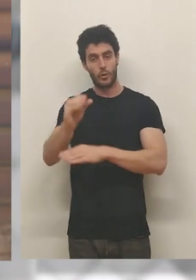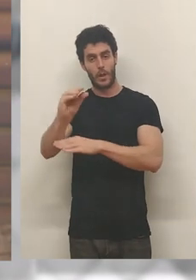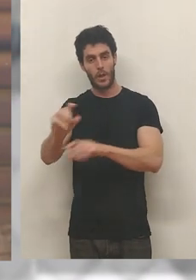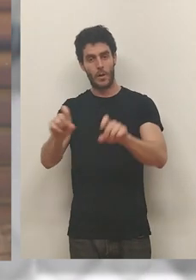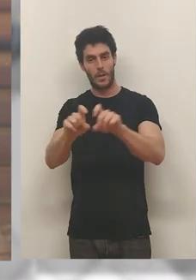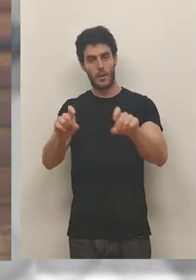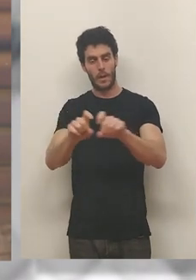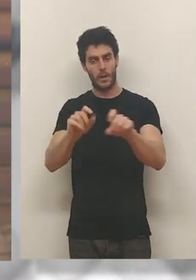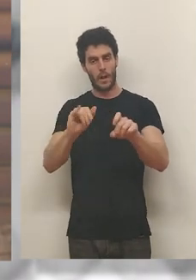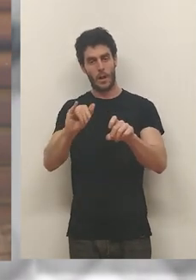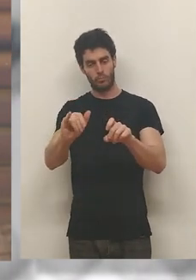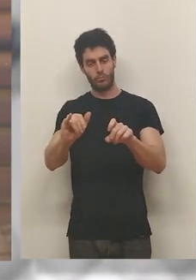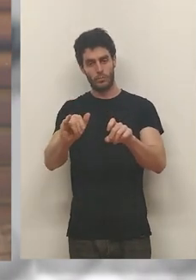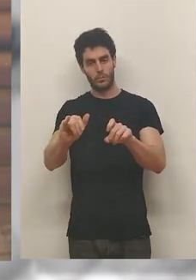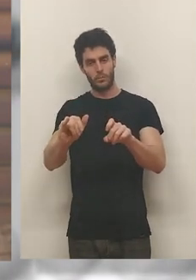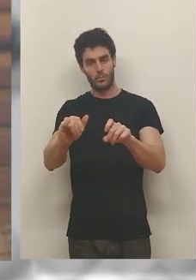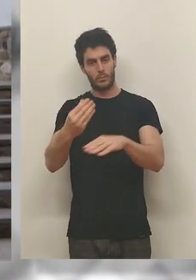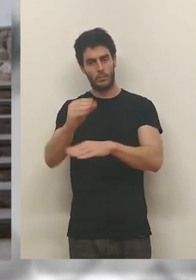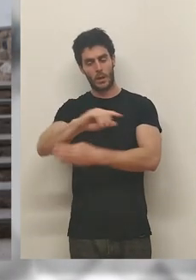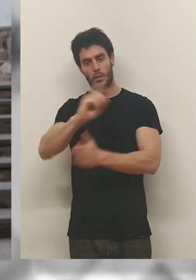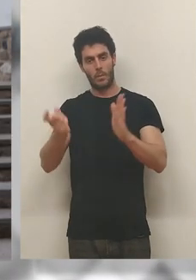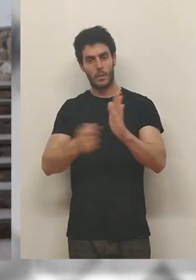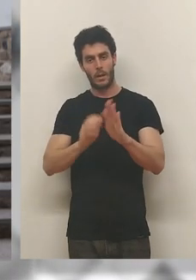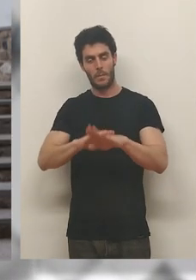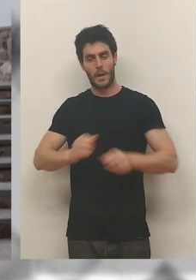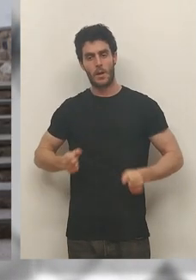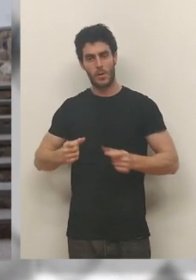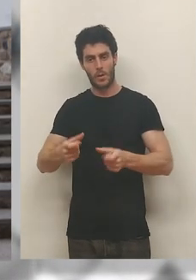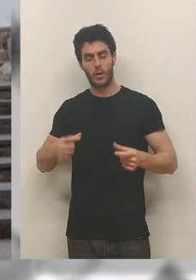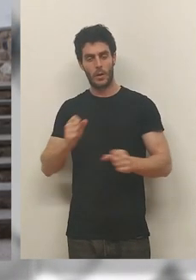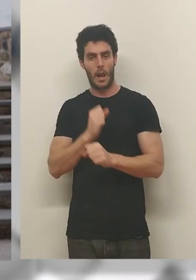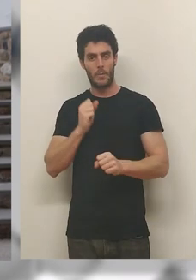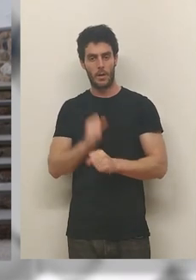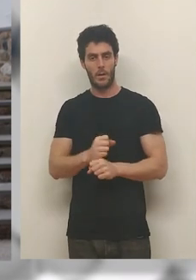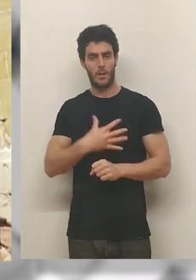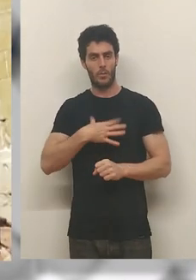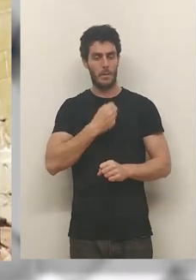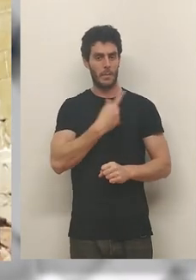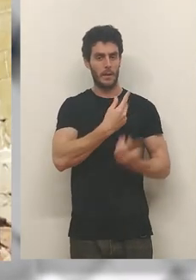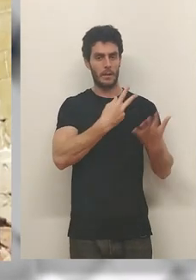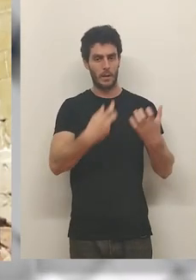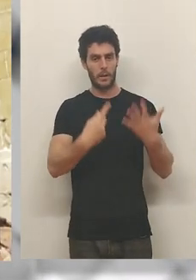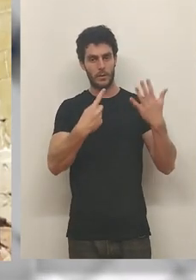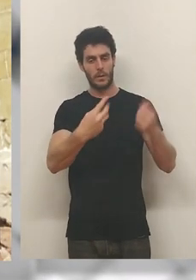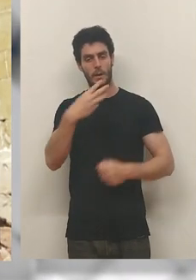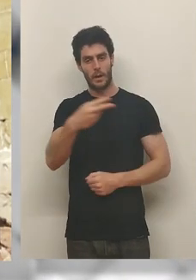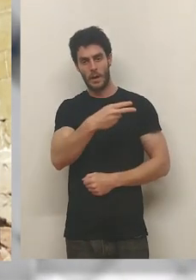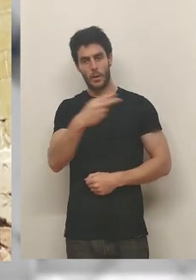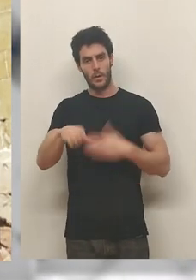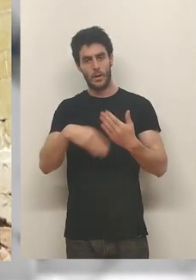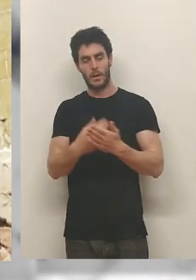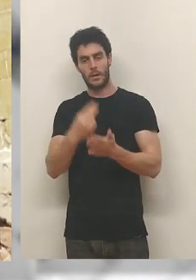La subvención que recibirán las entidades se destinará de forma íntegra a financiar los costes laborales que van desde los 1